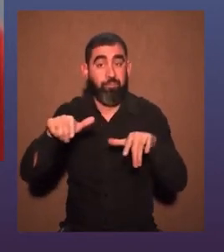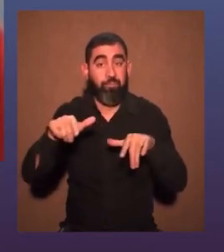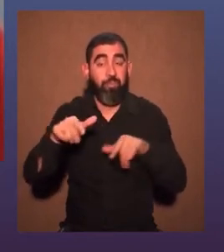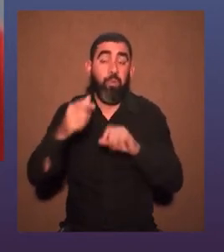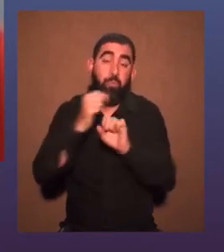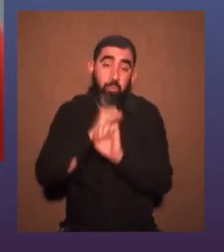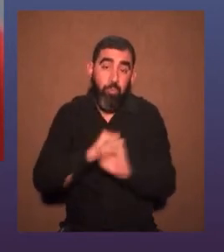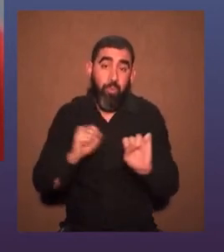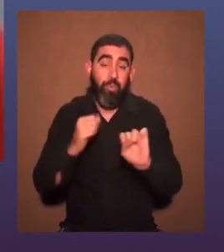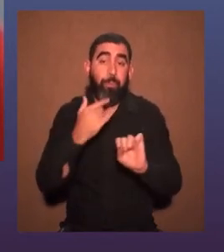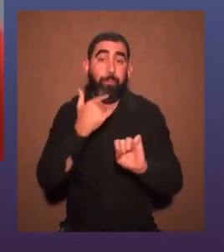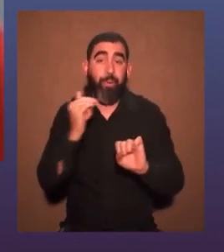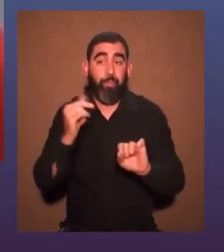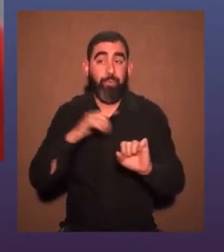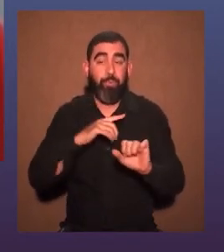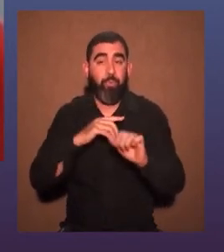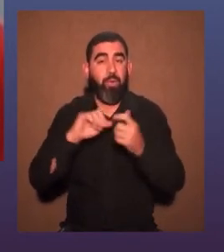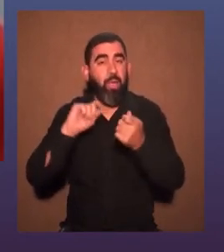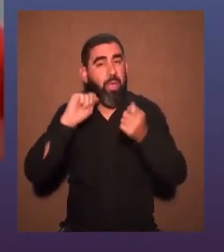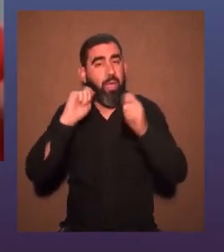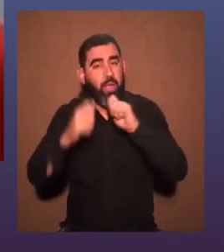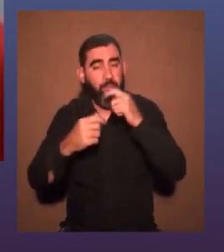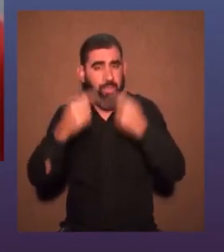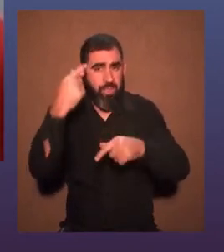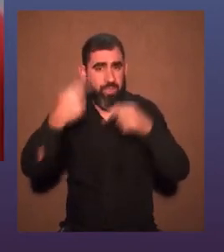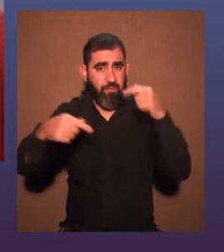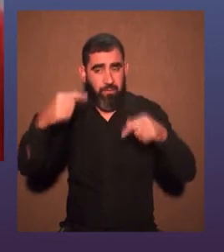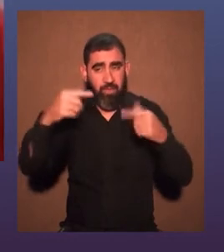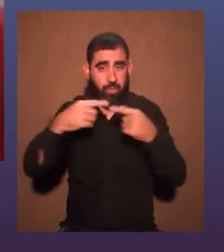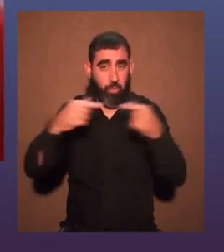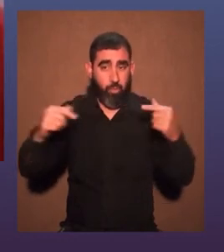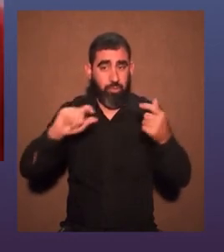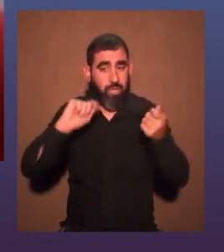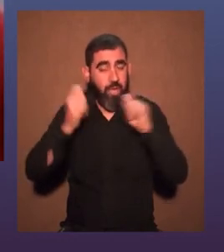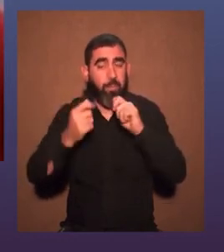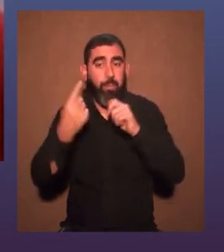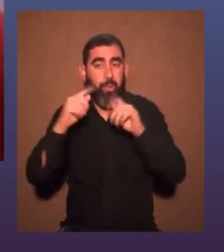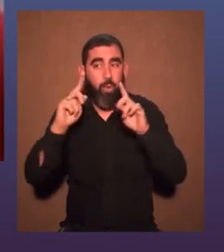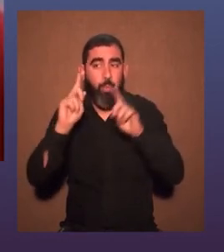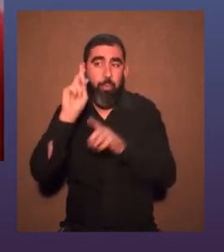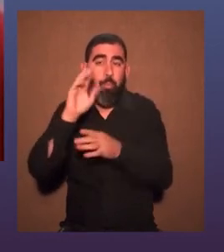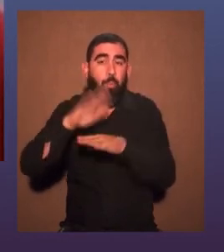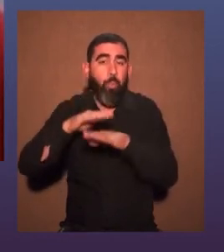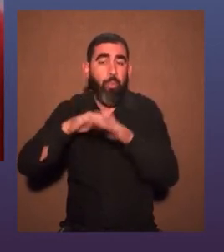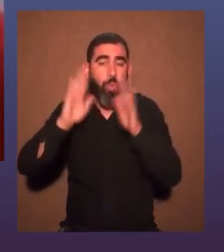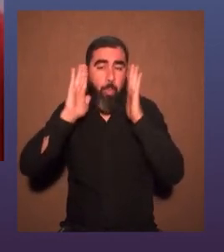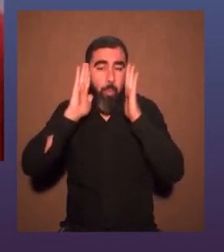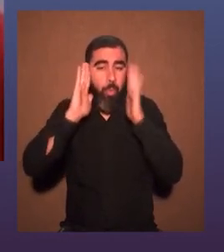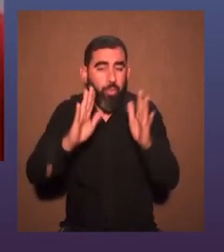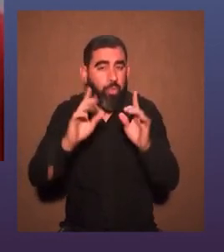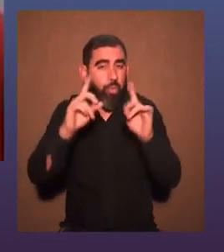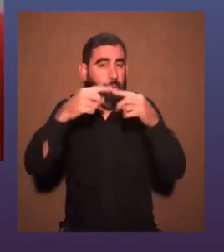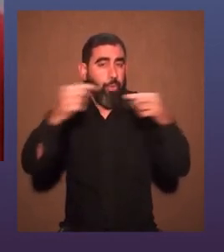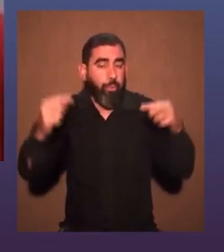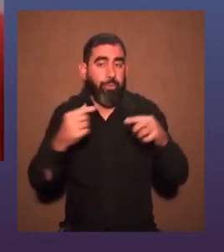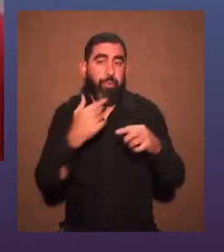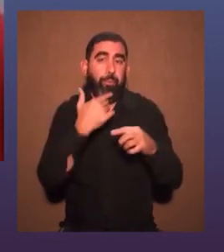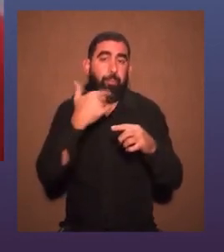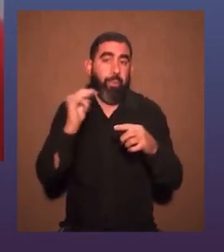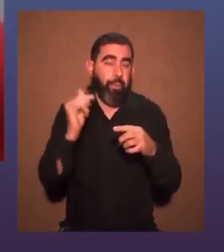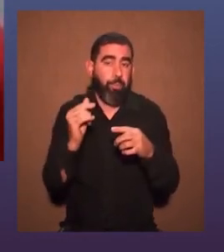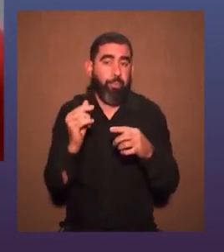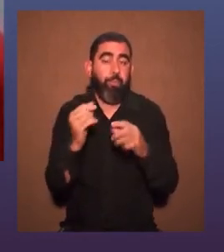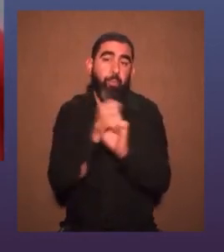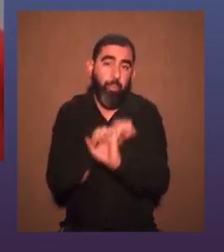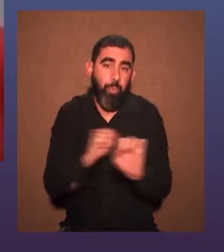repente uno deambula mucho por diversos lugares, pero después se concentra en este caso con algo muy pequeño, como por ejemplo puede